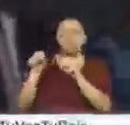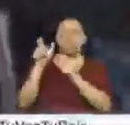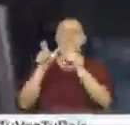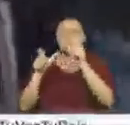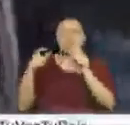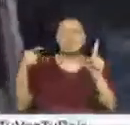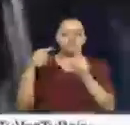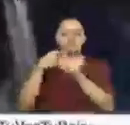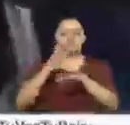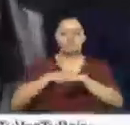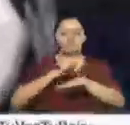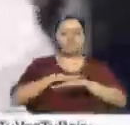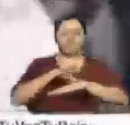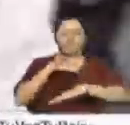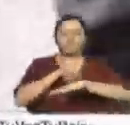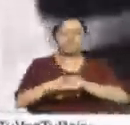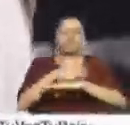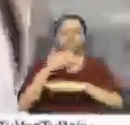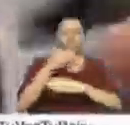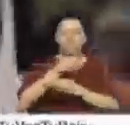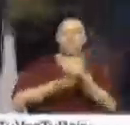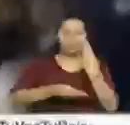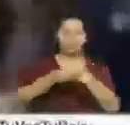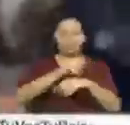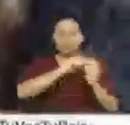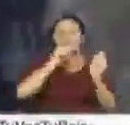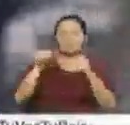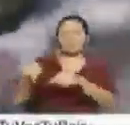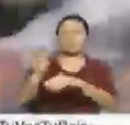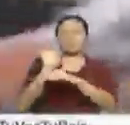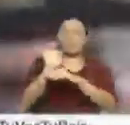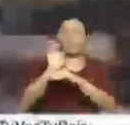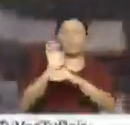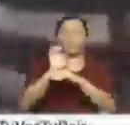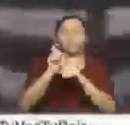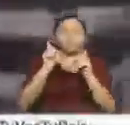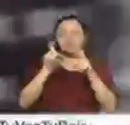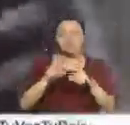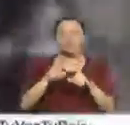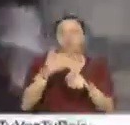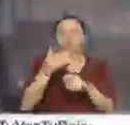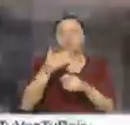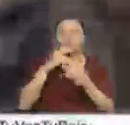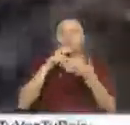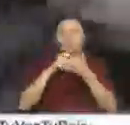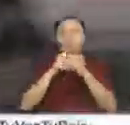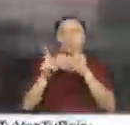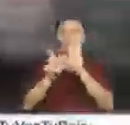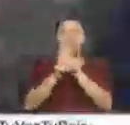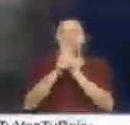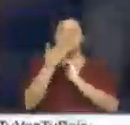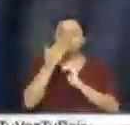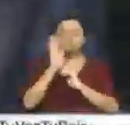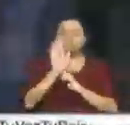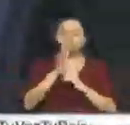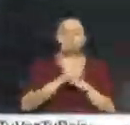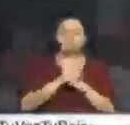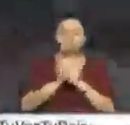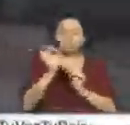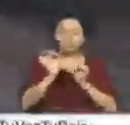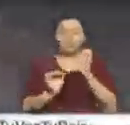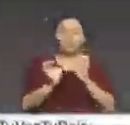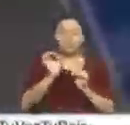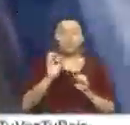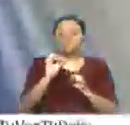acusados a la orden de captura para devolverlos a territorio ecuatoriano, donde deberán responder ante la ley. La jueza Susana